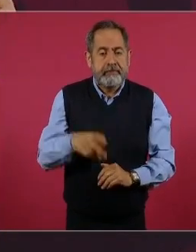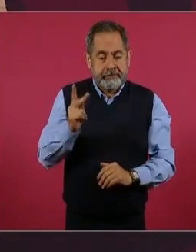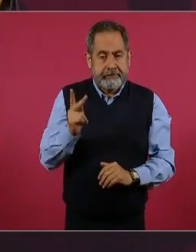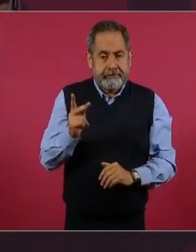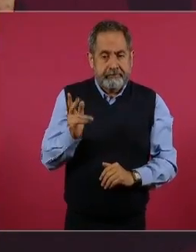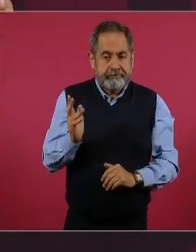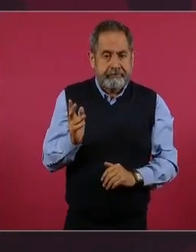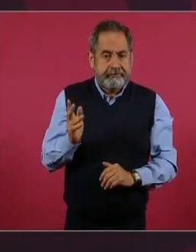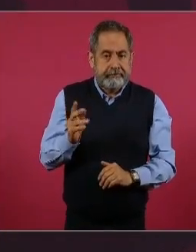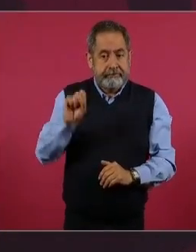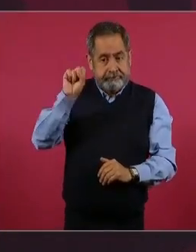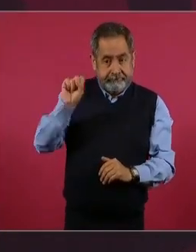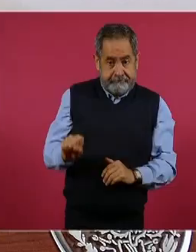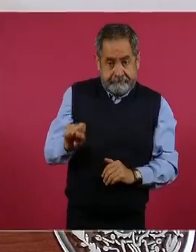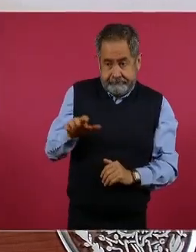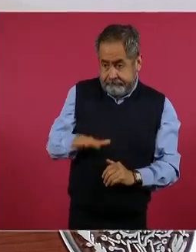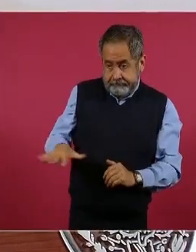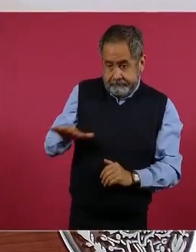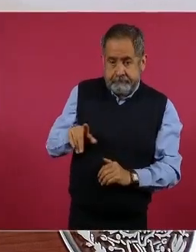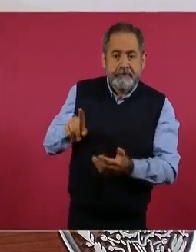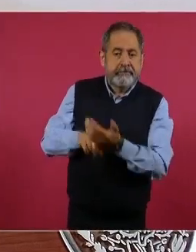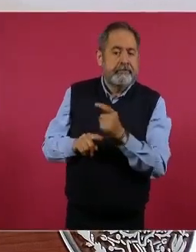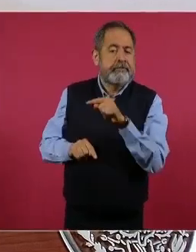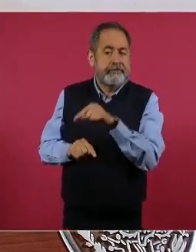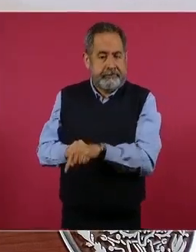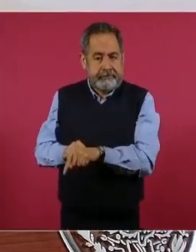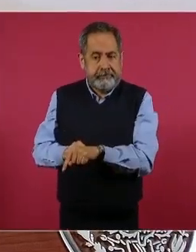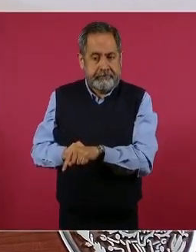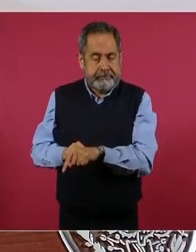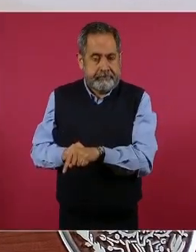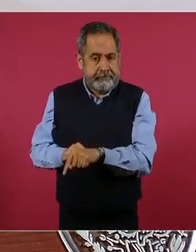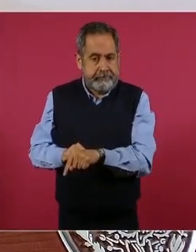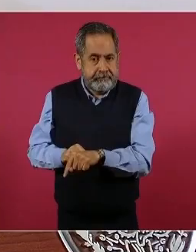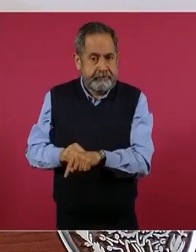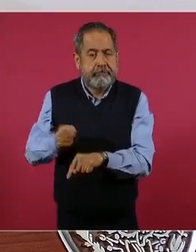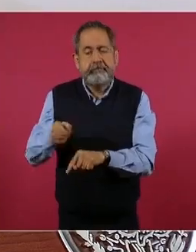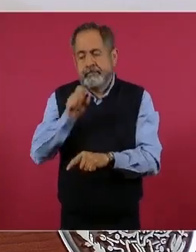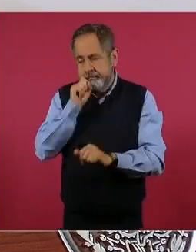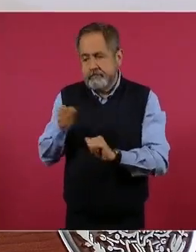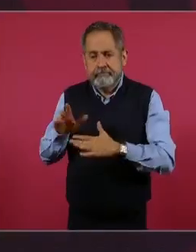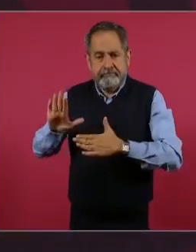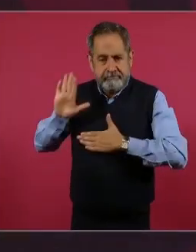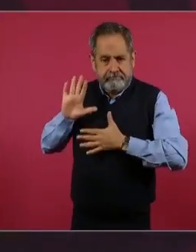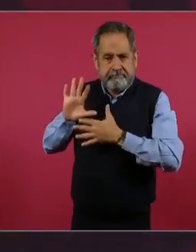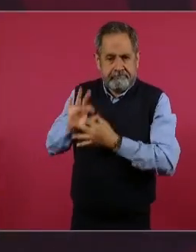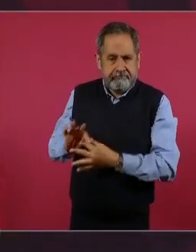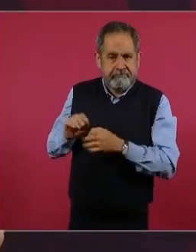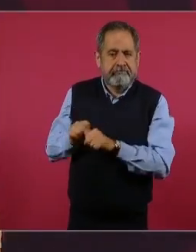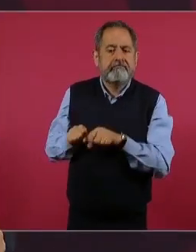Pero en el caso del sureste también se ha comprometido a